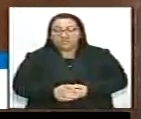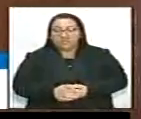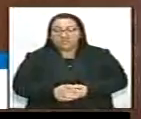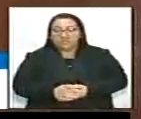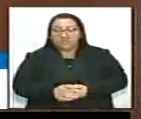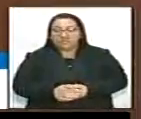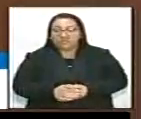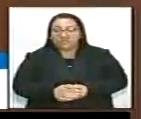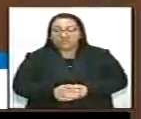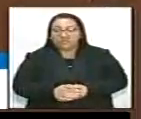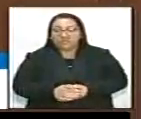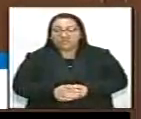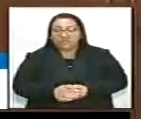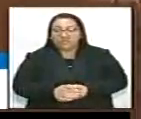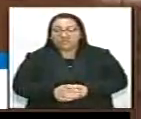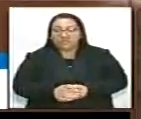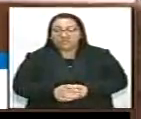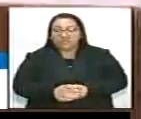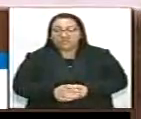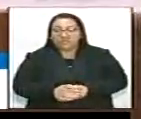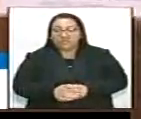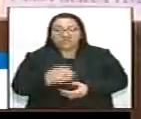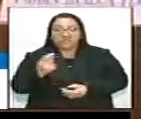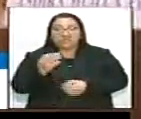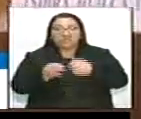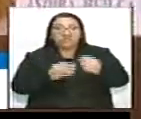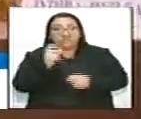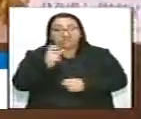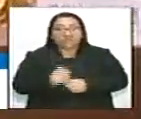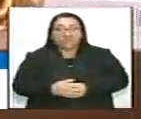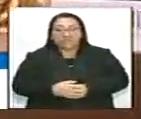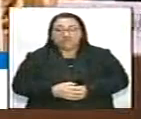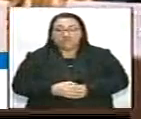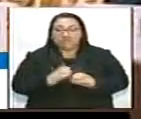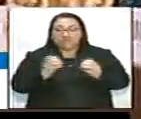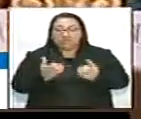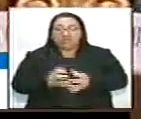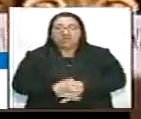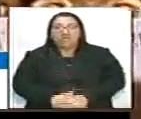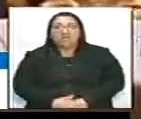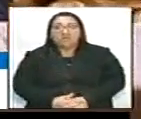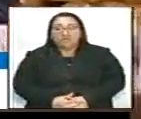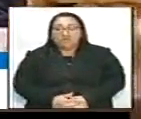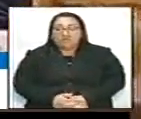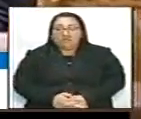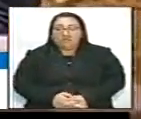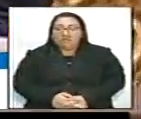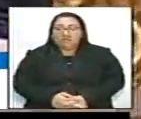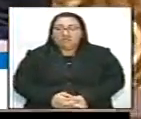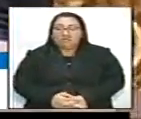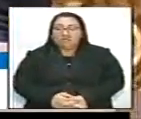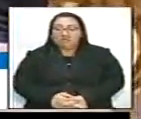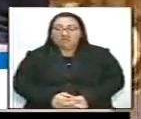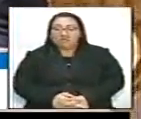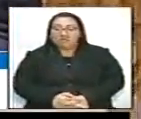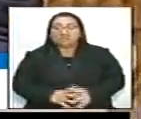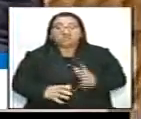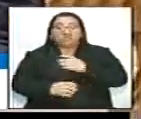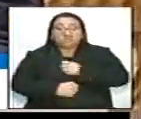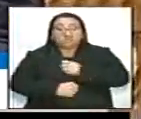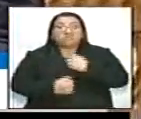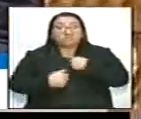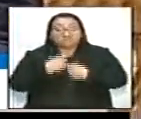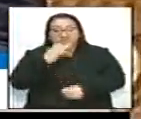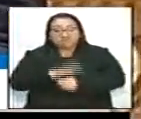Solamente quiero dirigirme a los ciudadanos y al Congreso de la República que tomo el compromiso